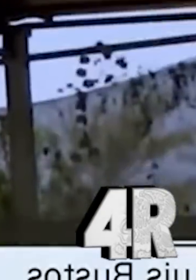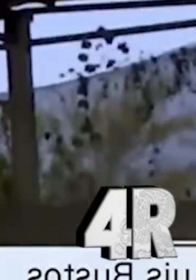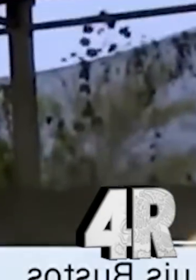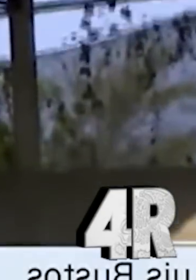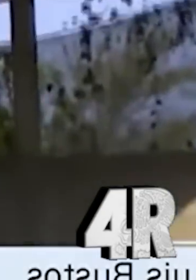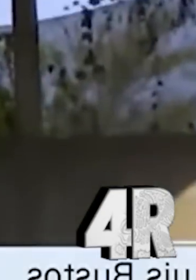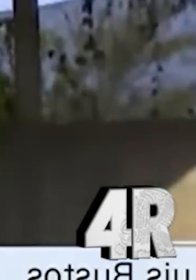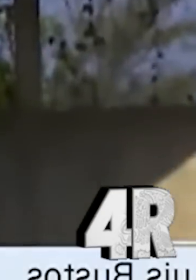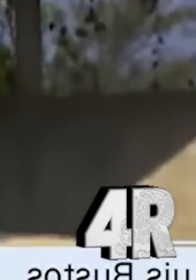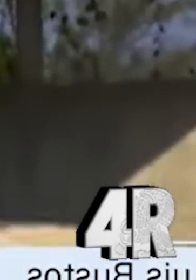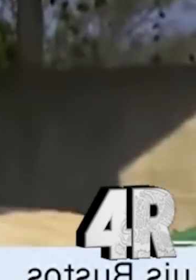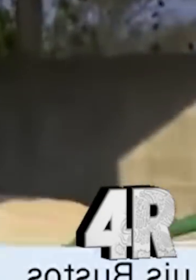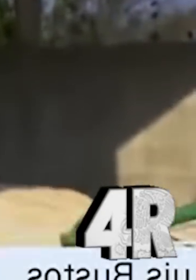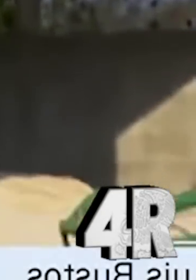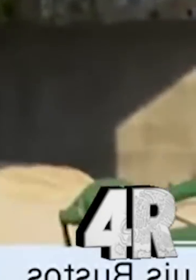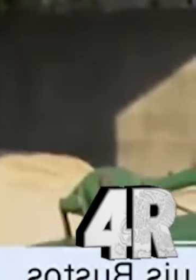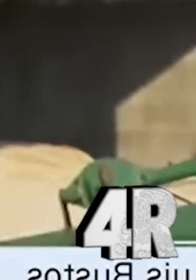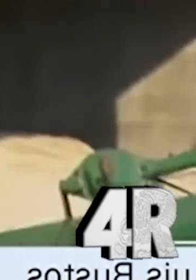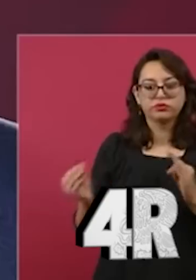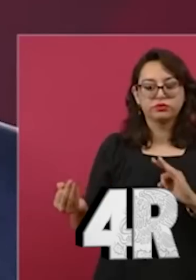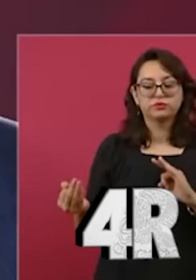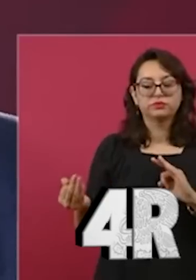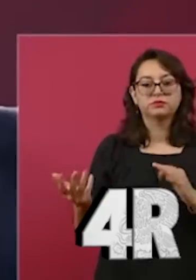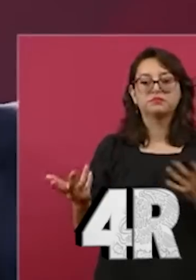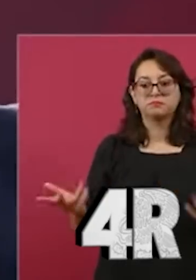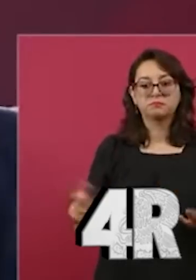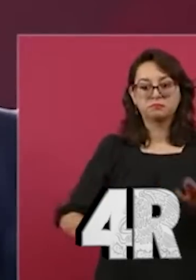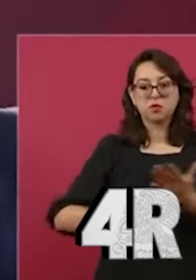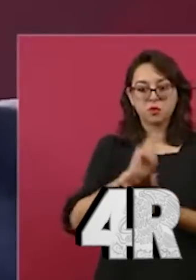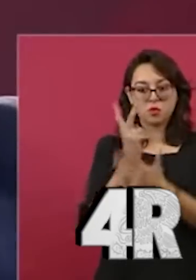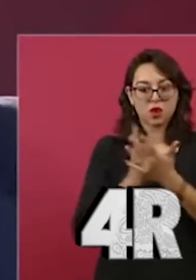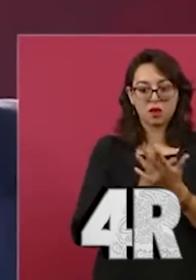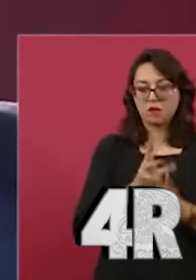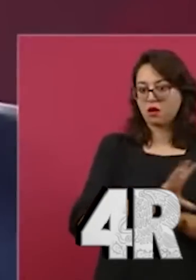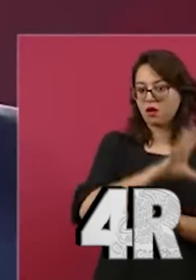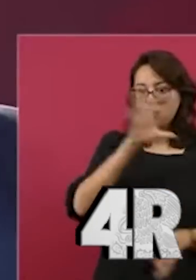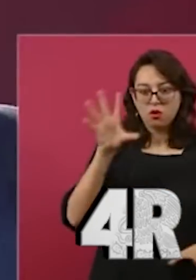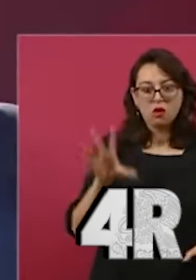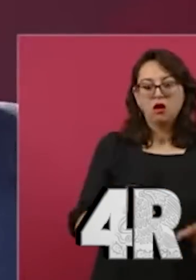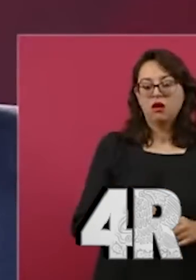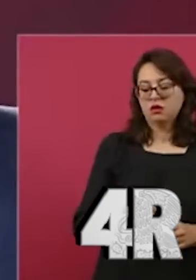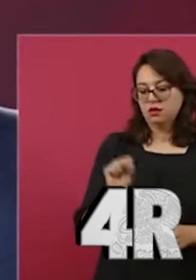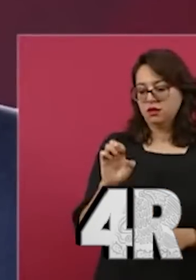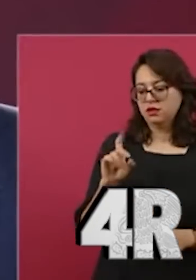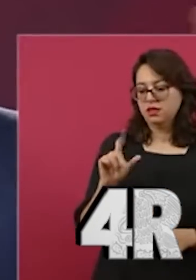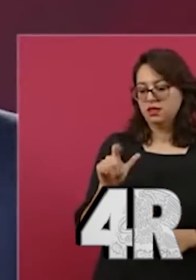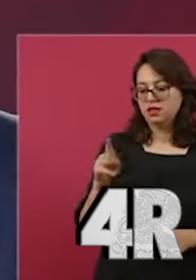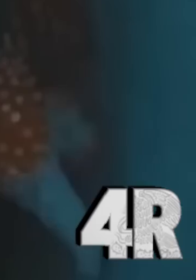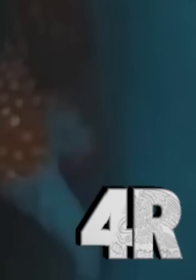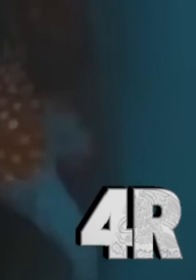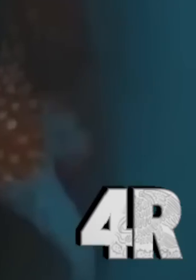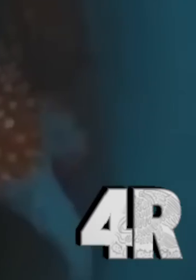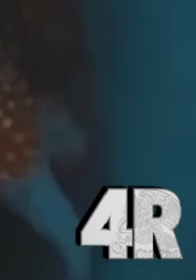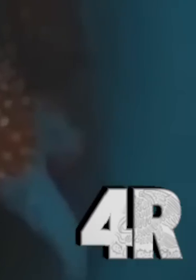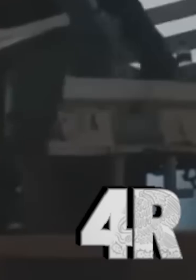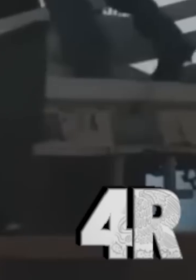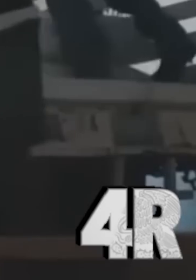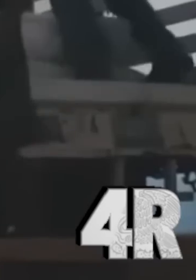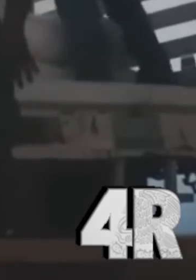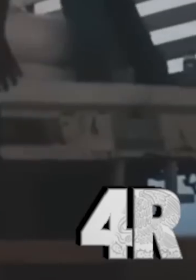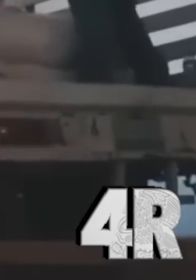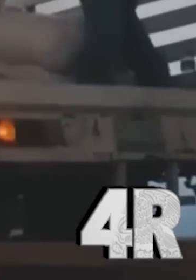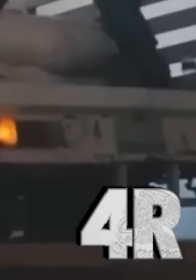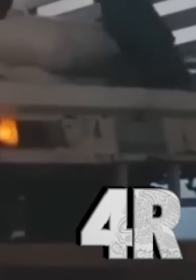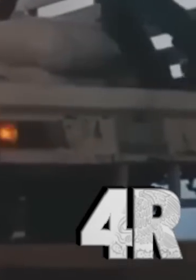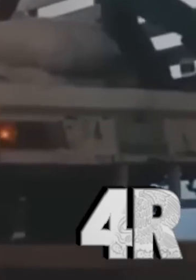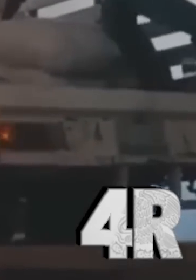tema que nos distraiga pues no en todo este tema de este desfalco van a haber informes recurrentes en la mañanera y se